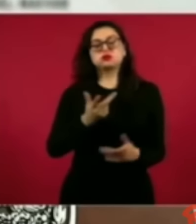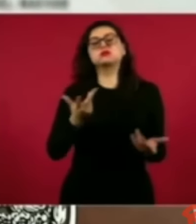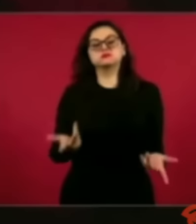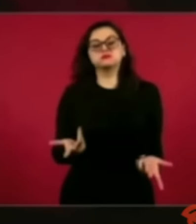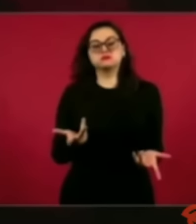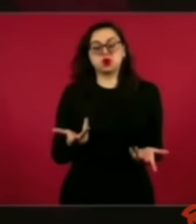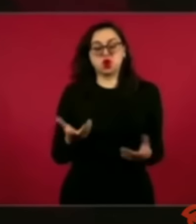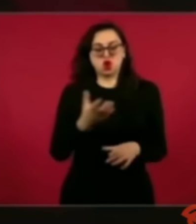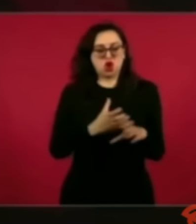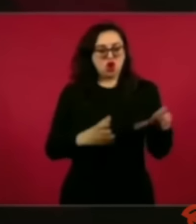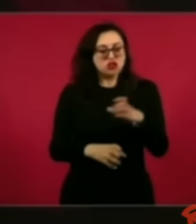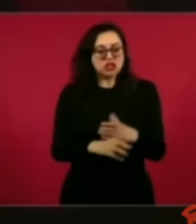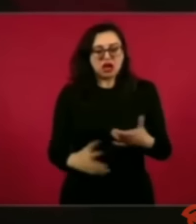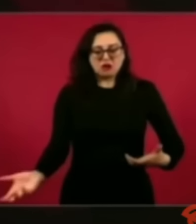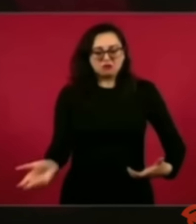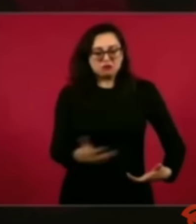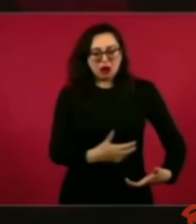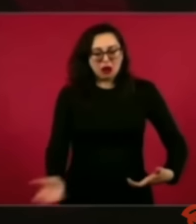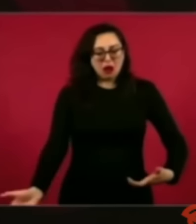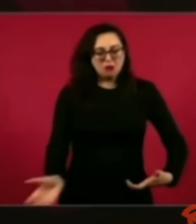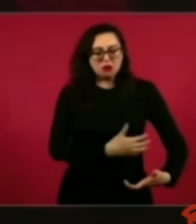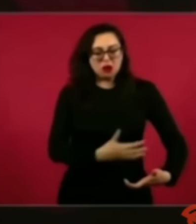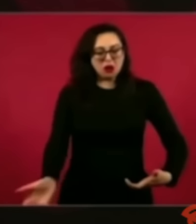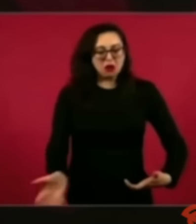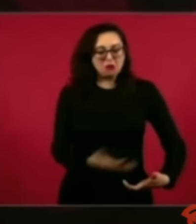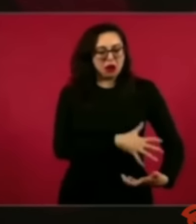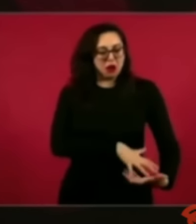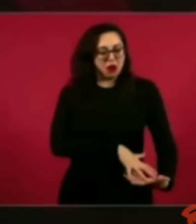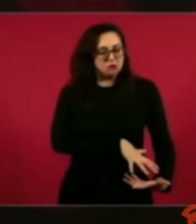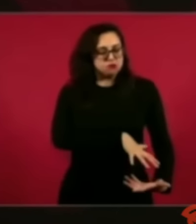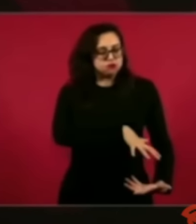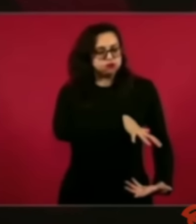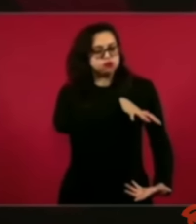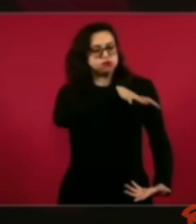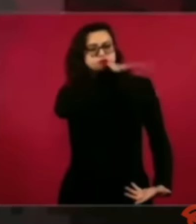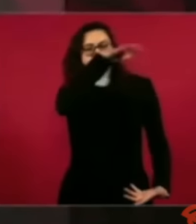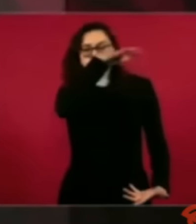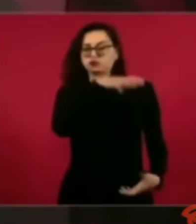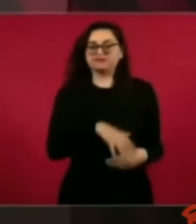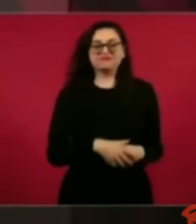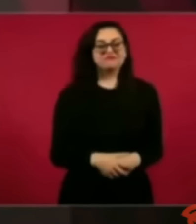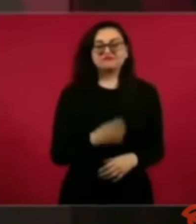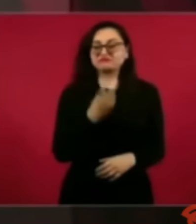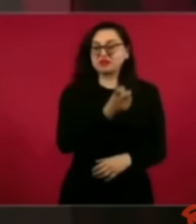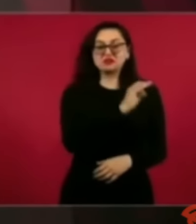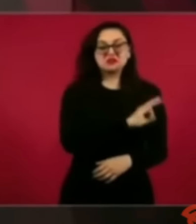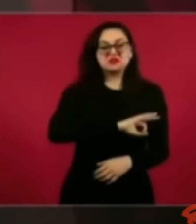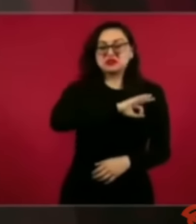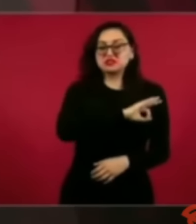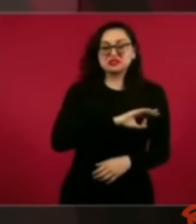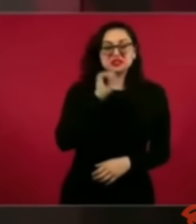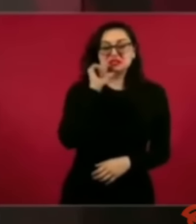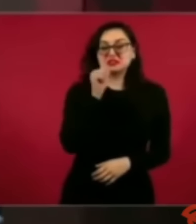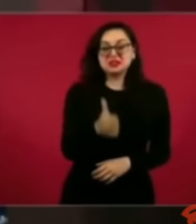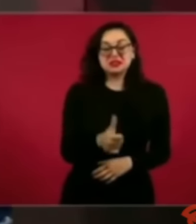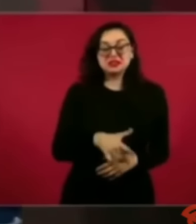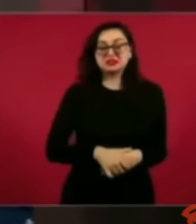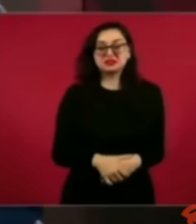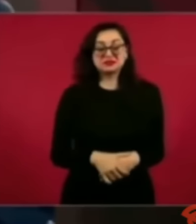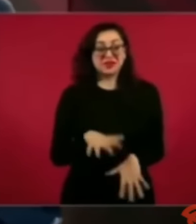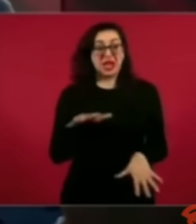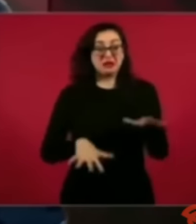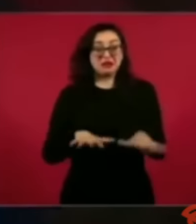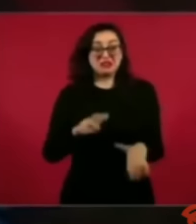es acumular bienes materiales. Dinero, a veces, al contrario, el dinero es la